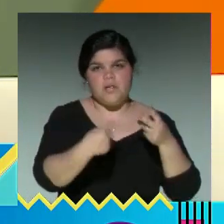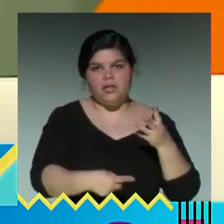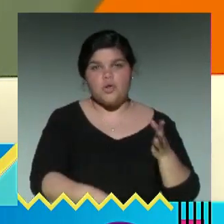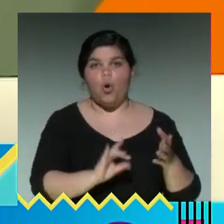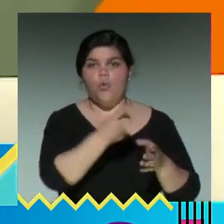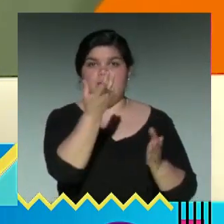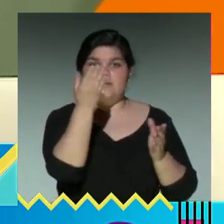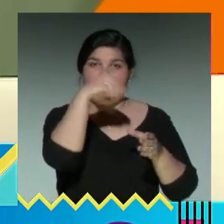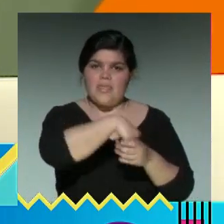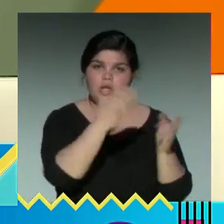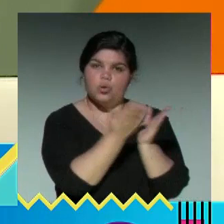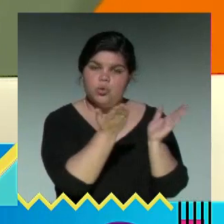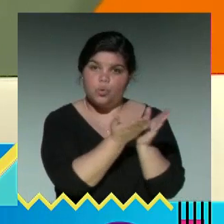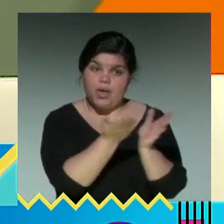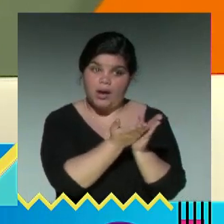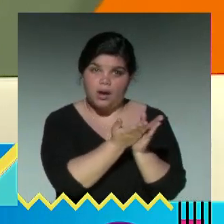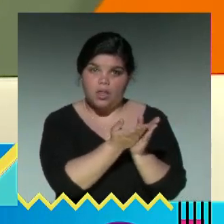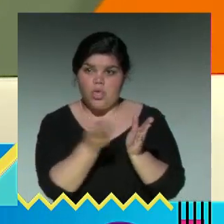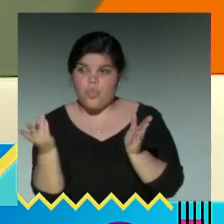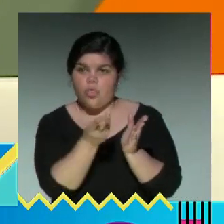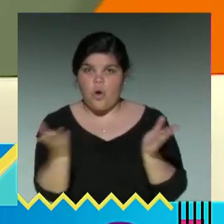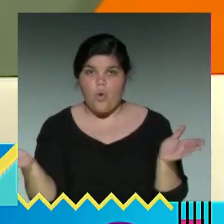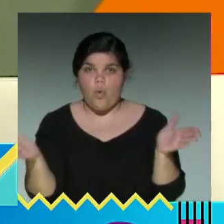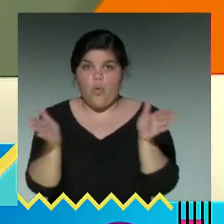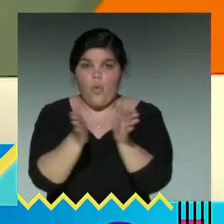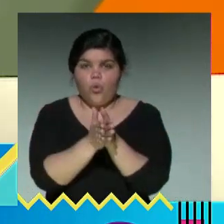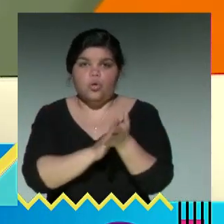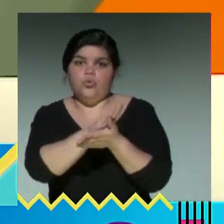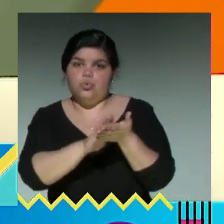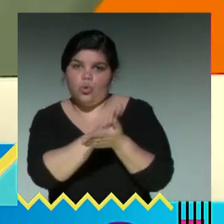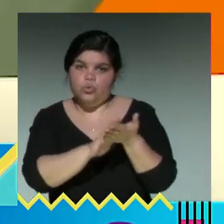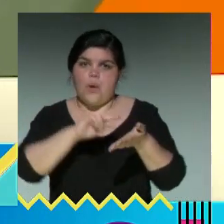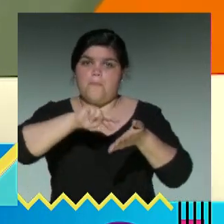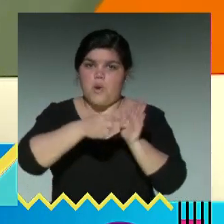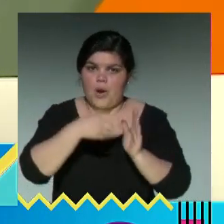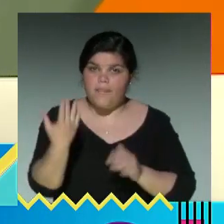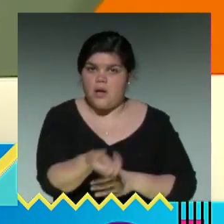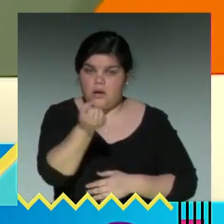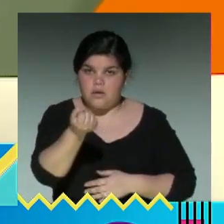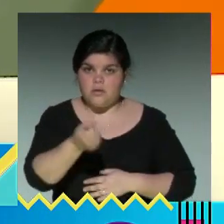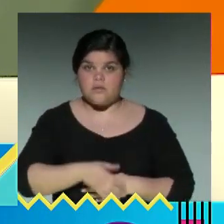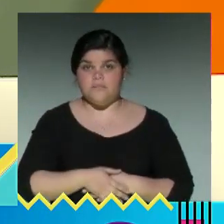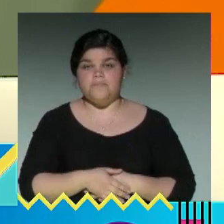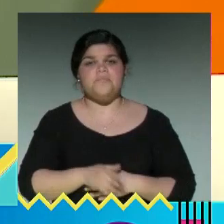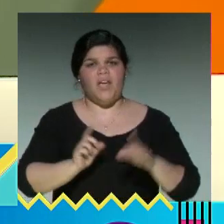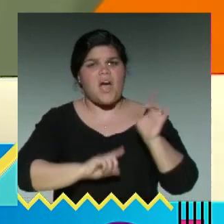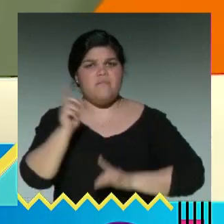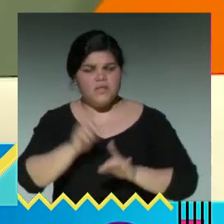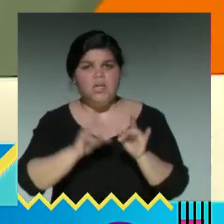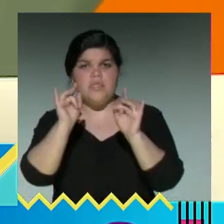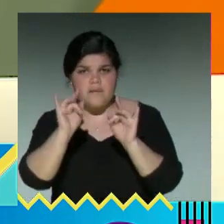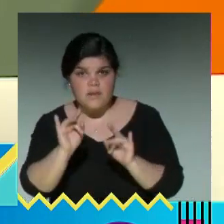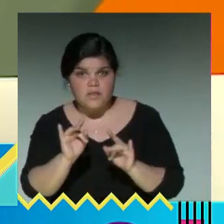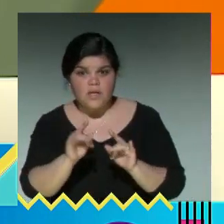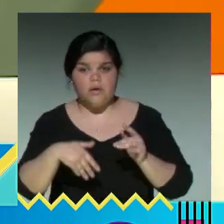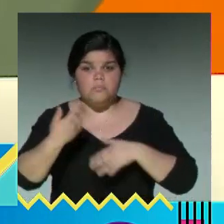para justamente entre los dos tratar de conseguir resolver esa problemática, que suele ser muy compleja y que no solamente es